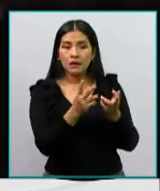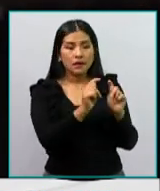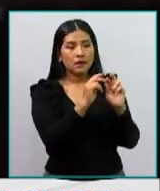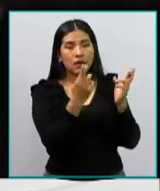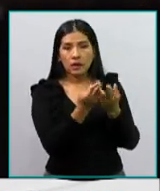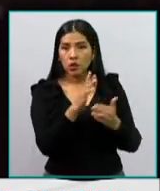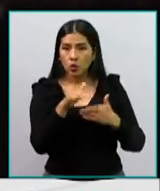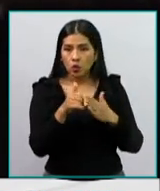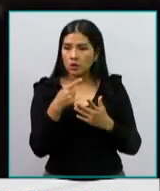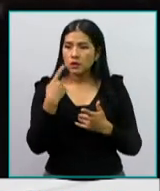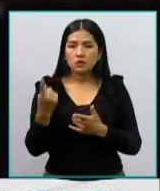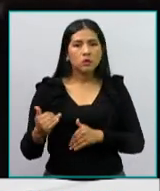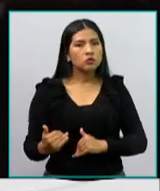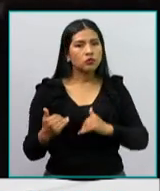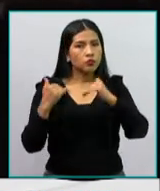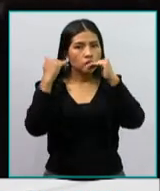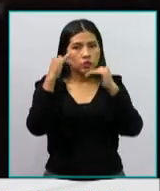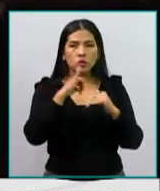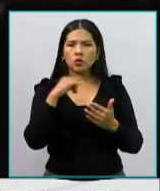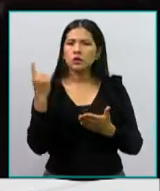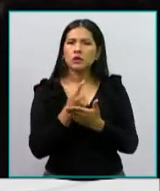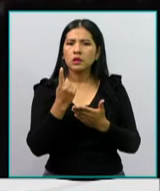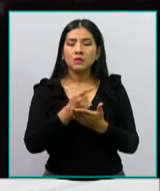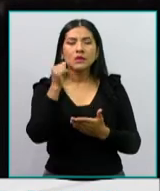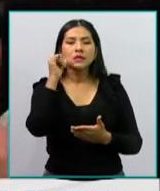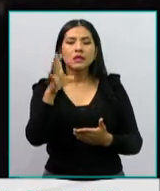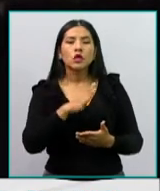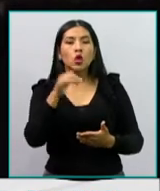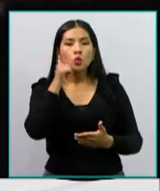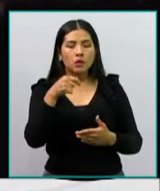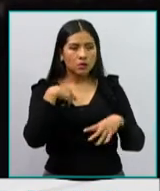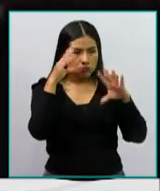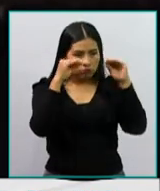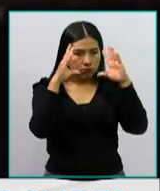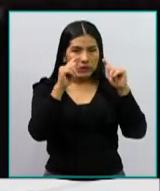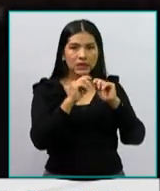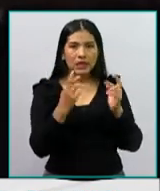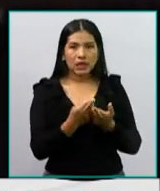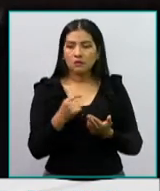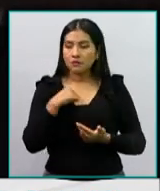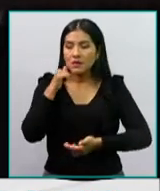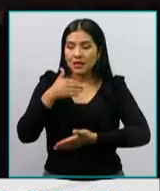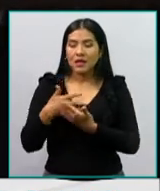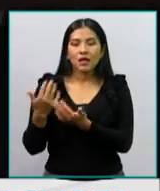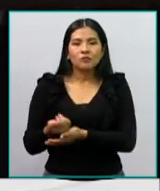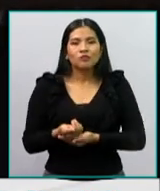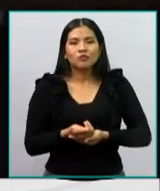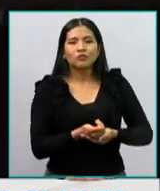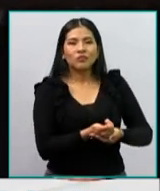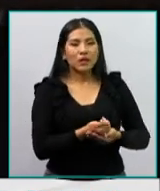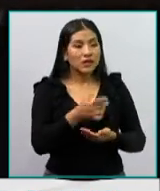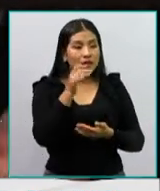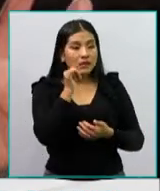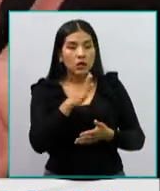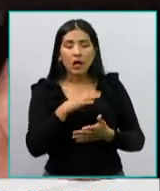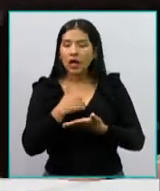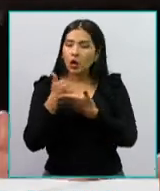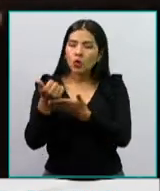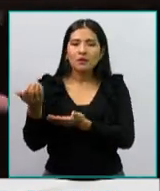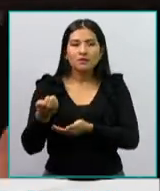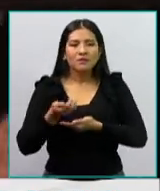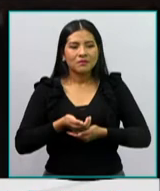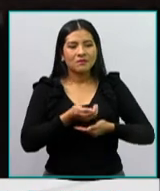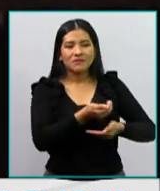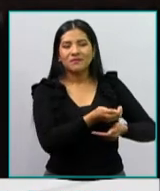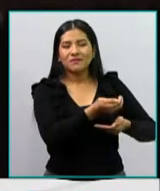que yo daba. Siempre he dado talleres a mujeres, a señoras. Entonces yo llegaba con mi guagua en brazos y las señoras me decían, yo te la agarro. Y me la